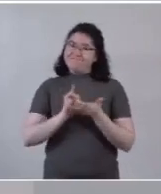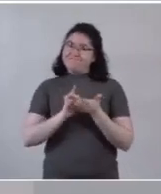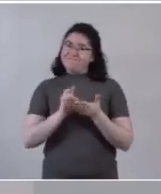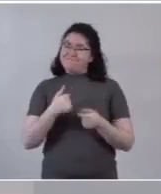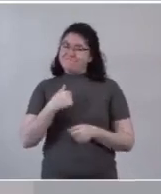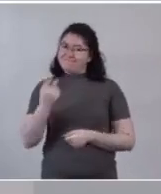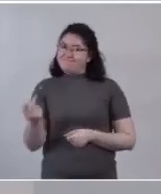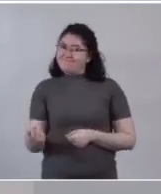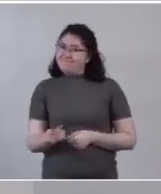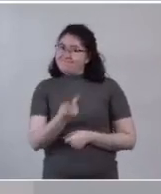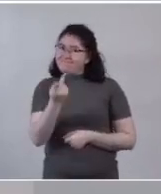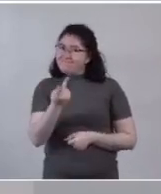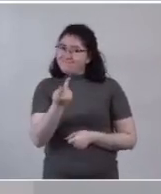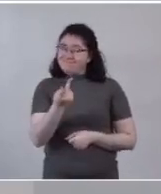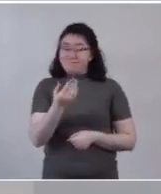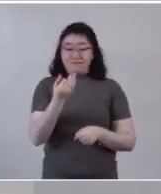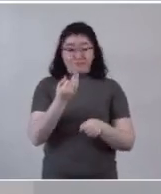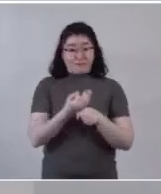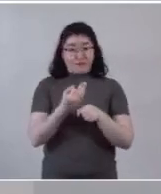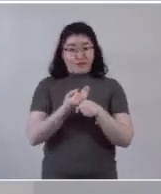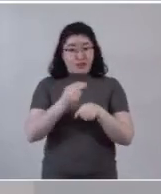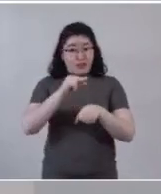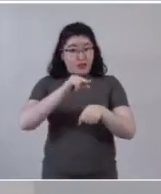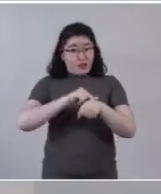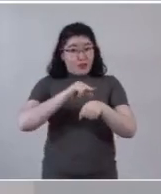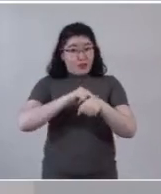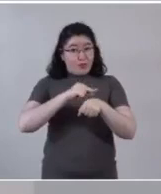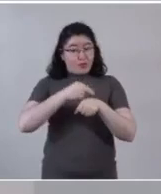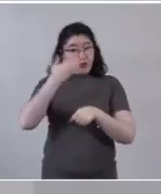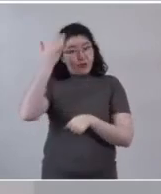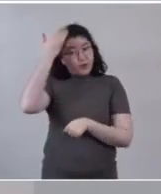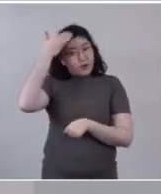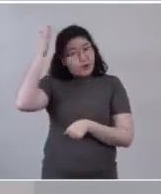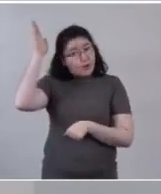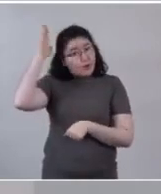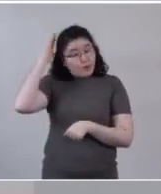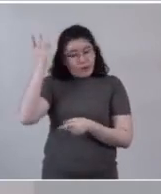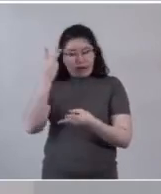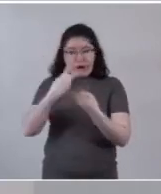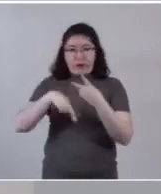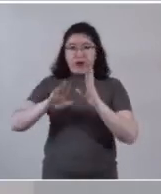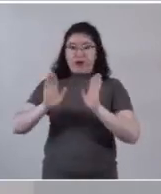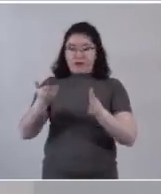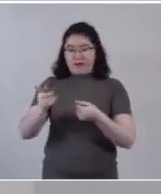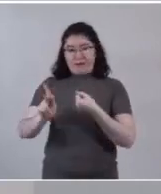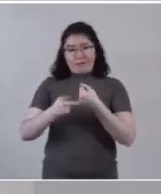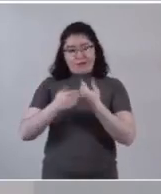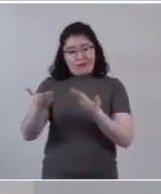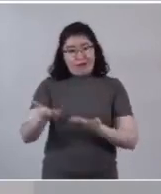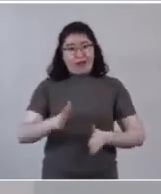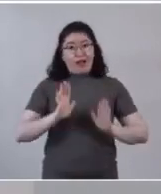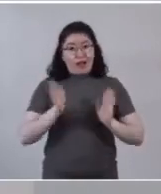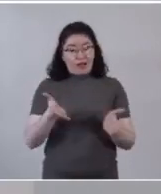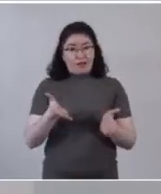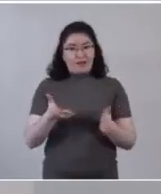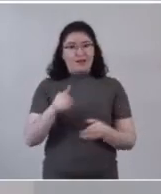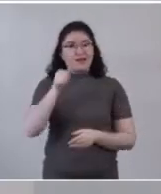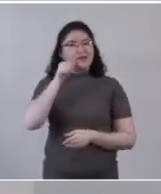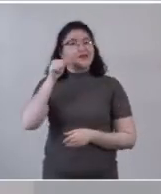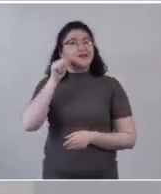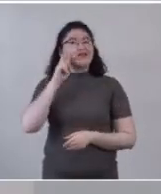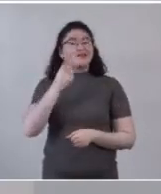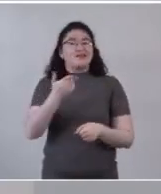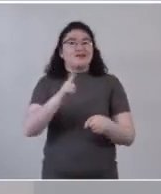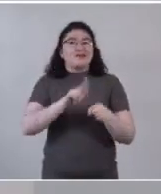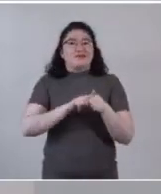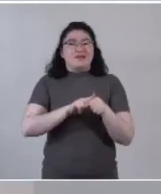será la participación de estos médicos cubanos que ya llegaron al país, incluso ayer fueron vistos en la Ciudad de México, aquí en el